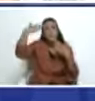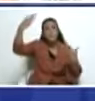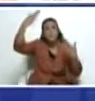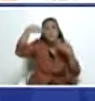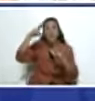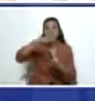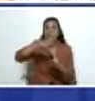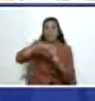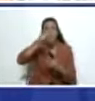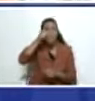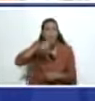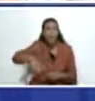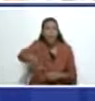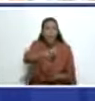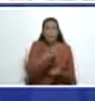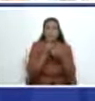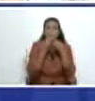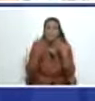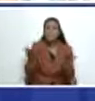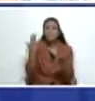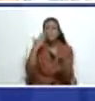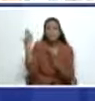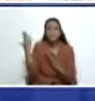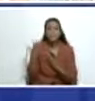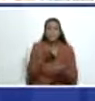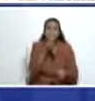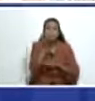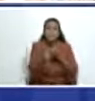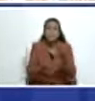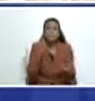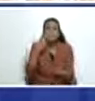al Táchira. Un beso.